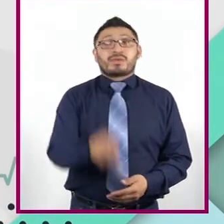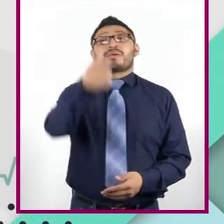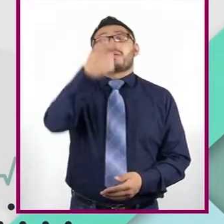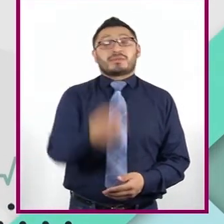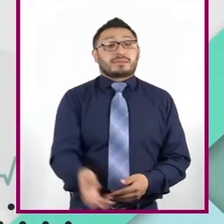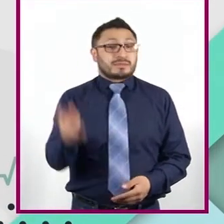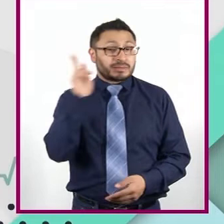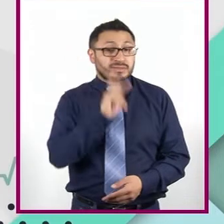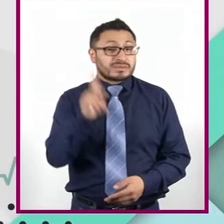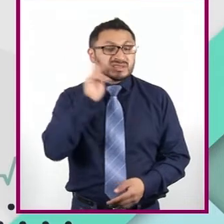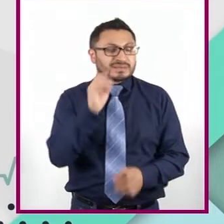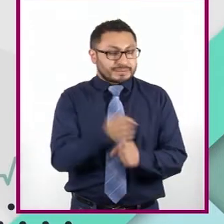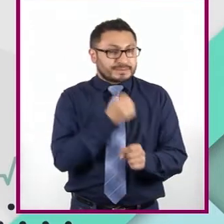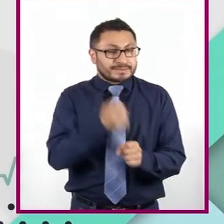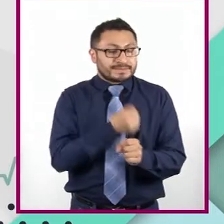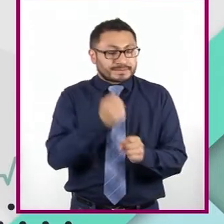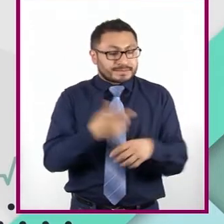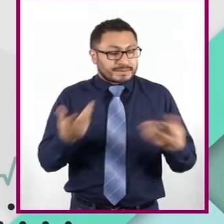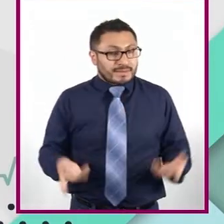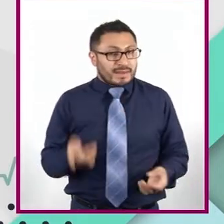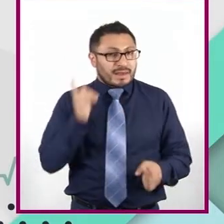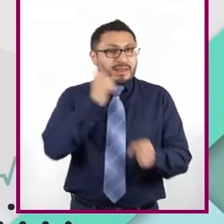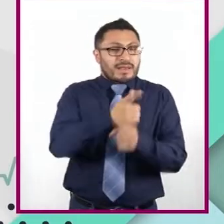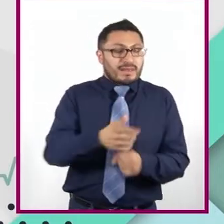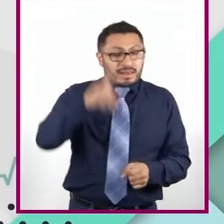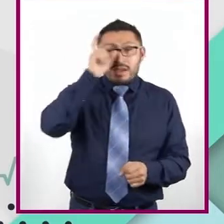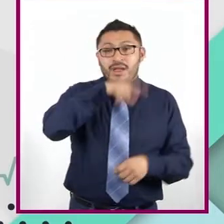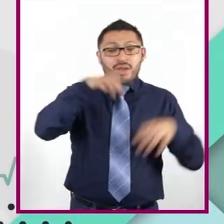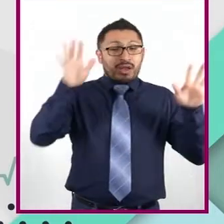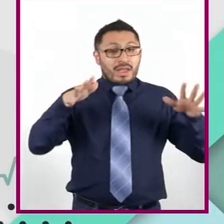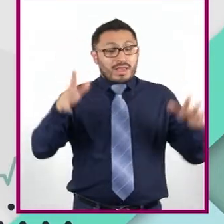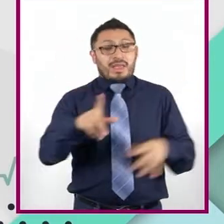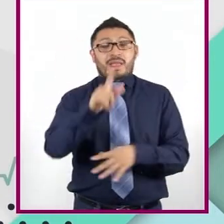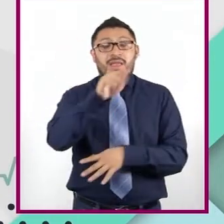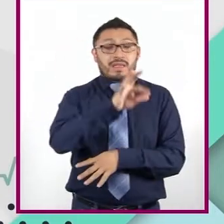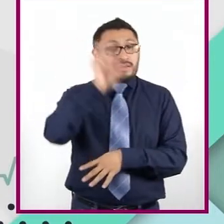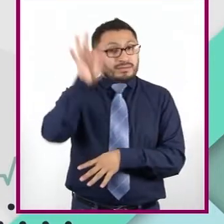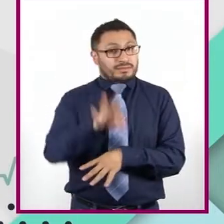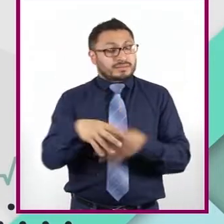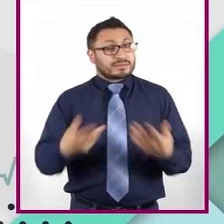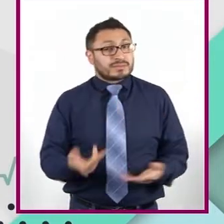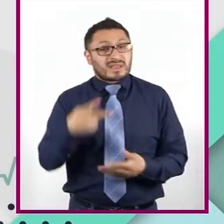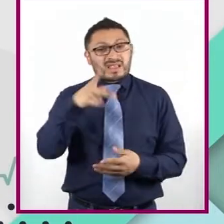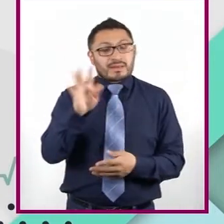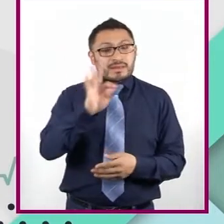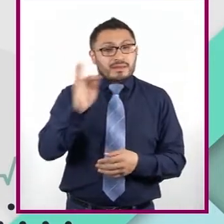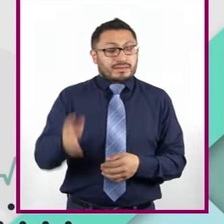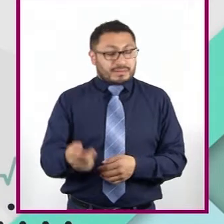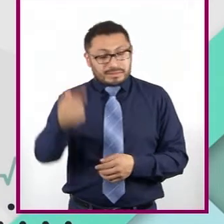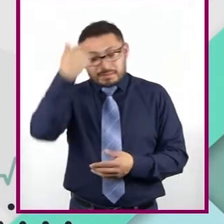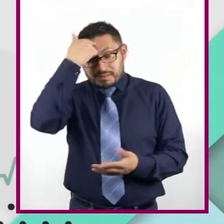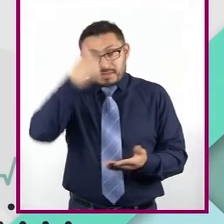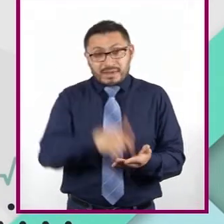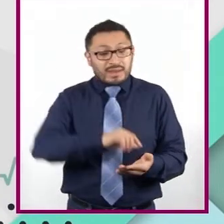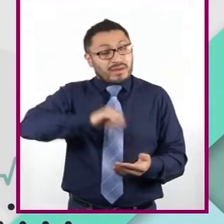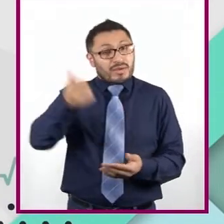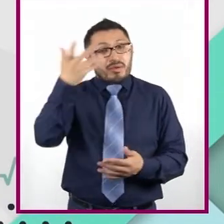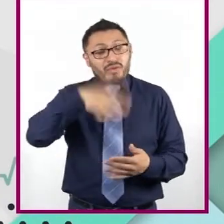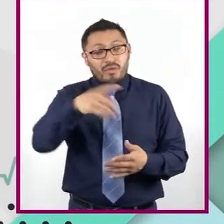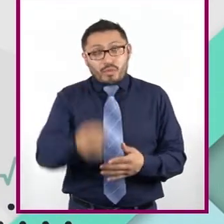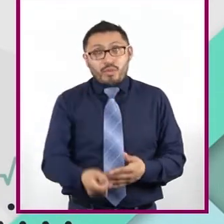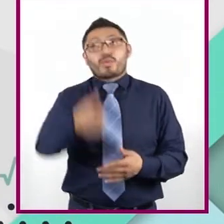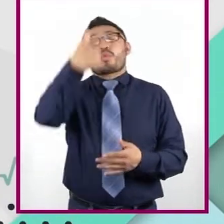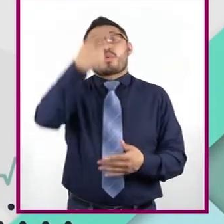la probabilidad frecuencial de que caiga águila es del 70%, pero si consideramos los otros 10